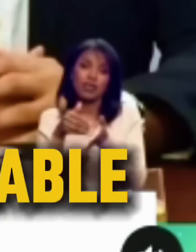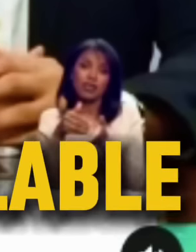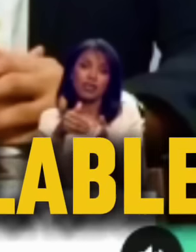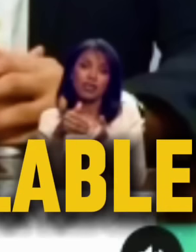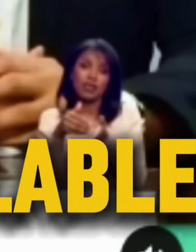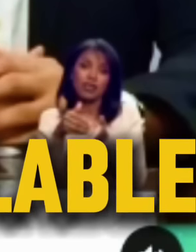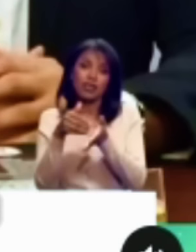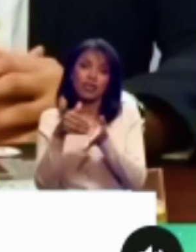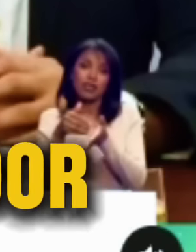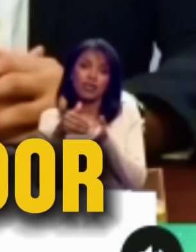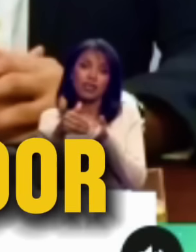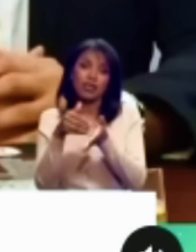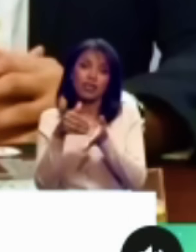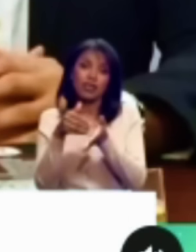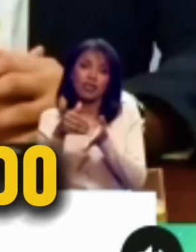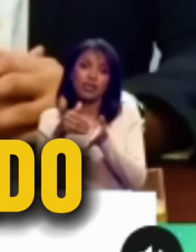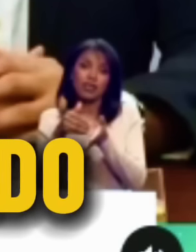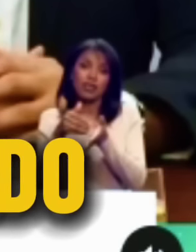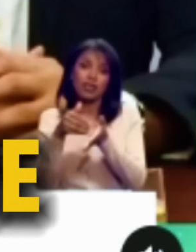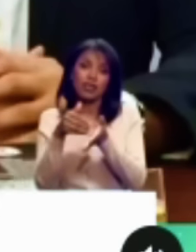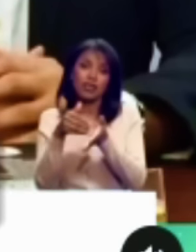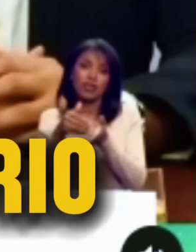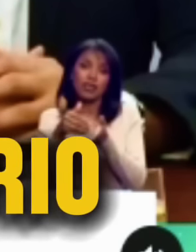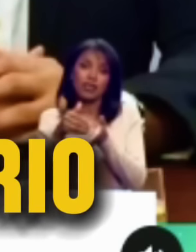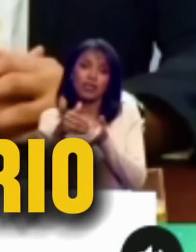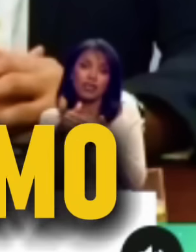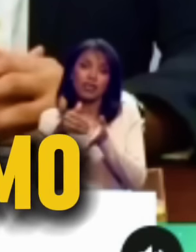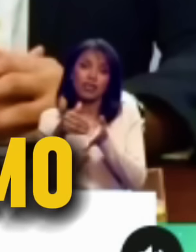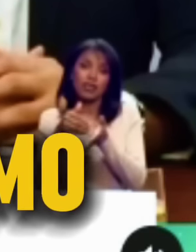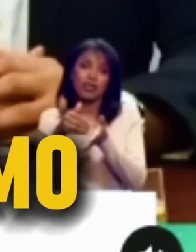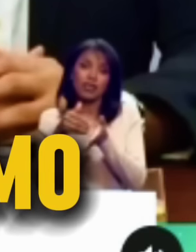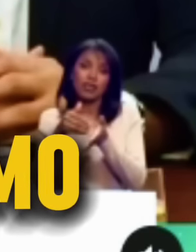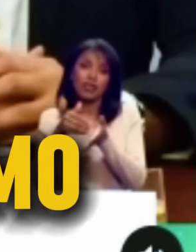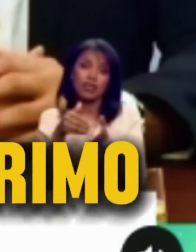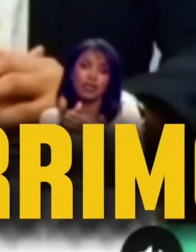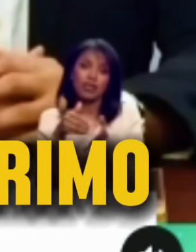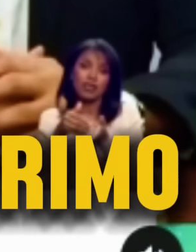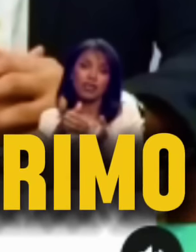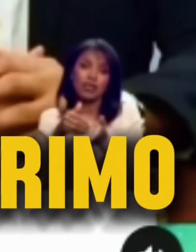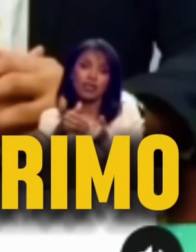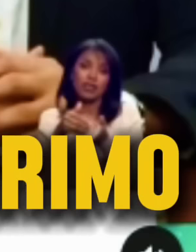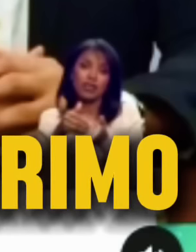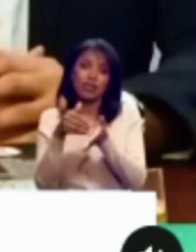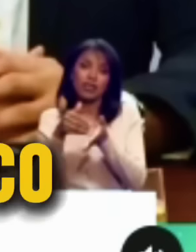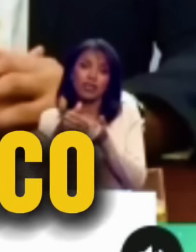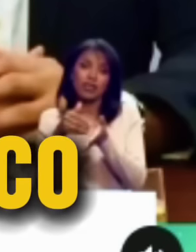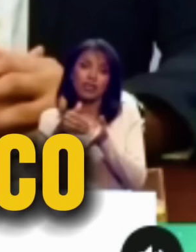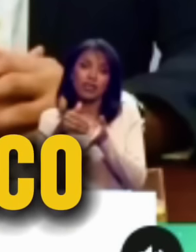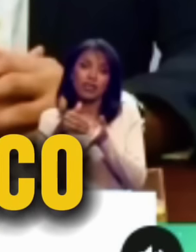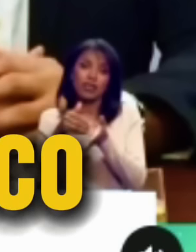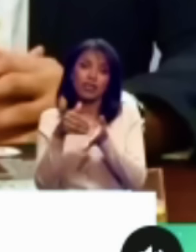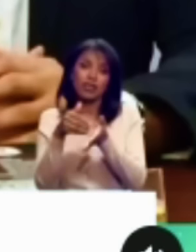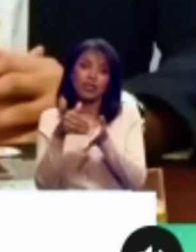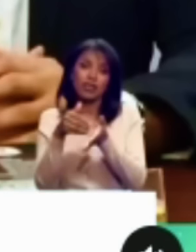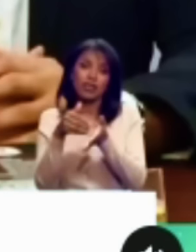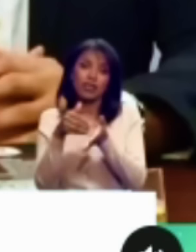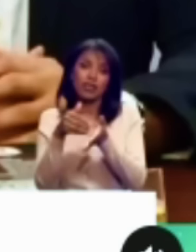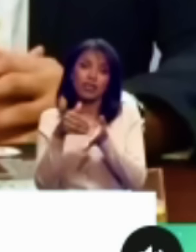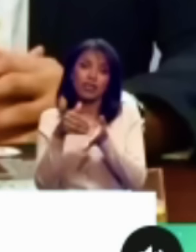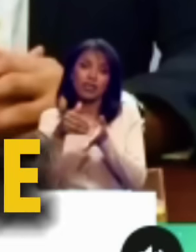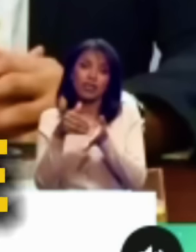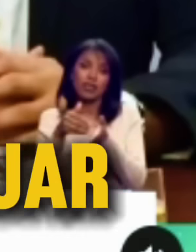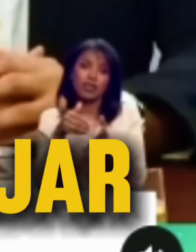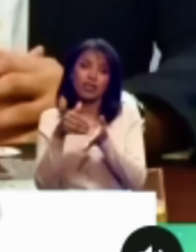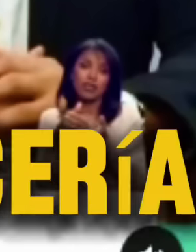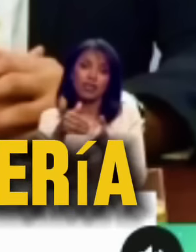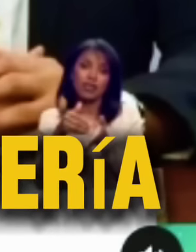y muy manipulable el jugador cuando tiene un salario pésimo, paupérrimo, pírrico, y